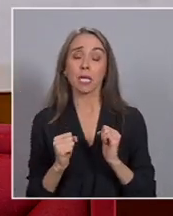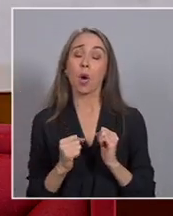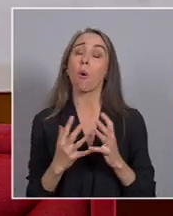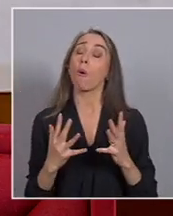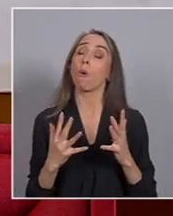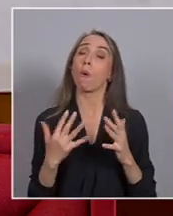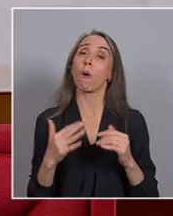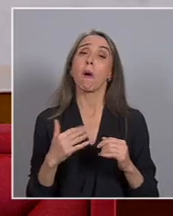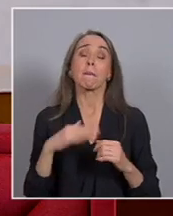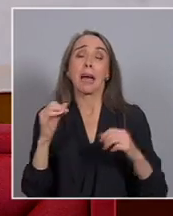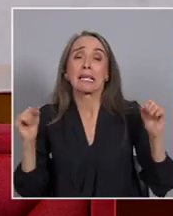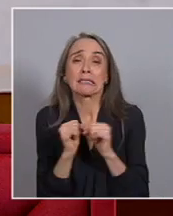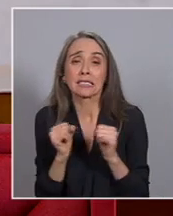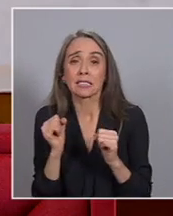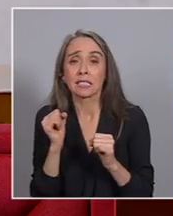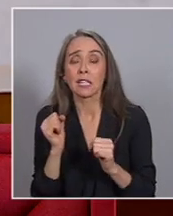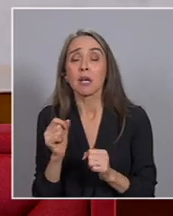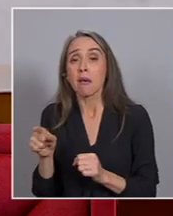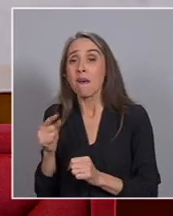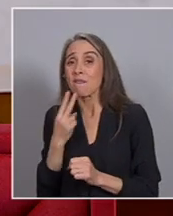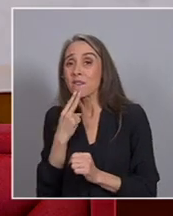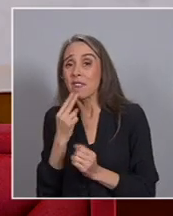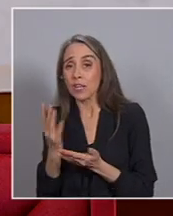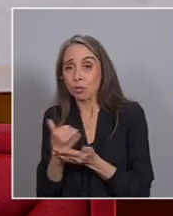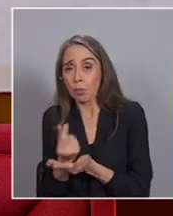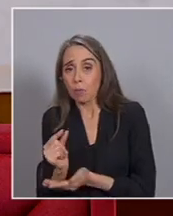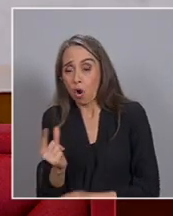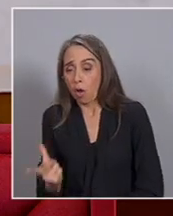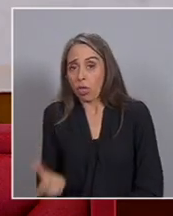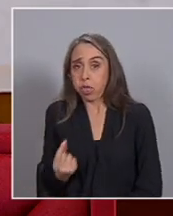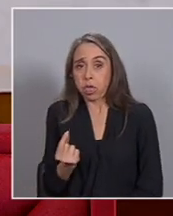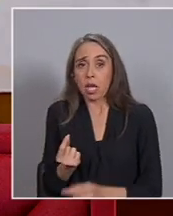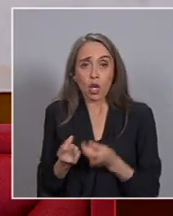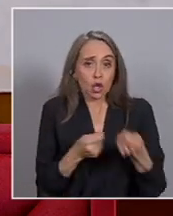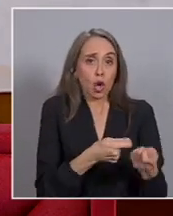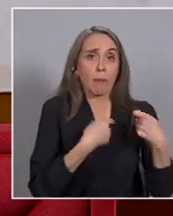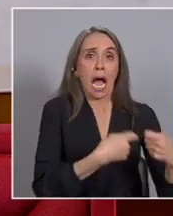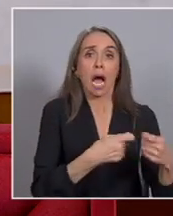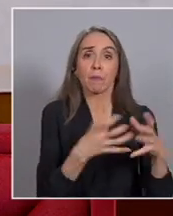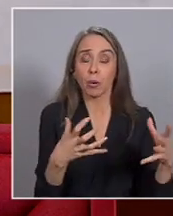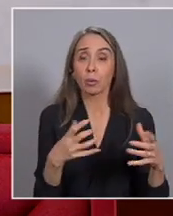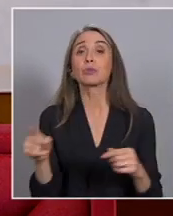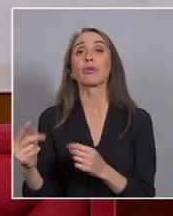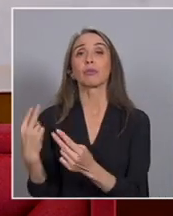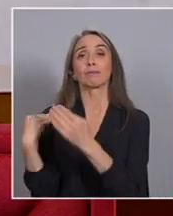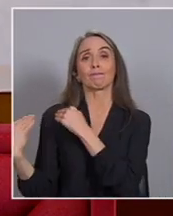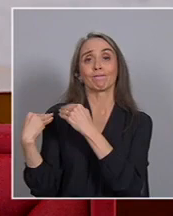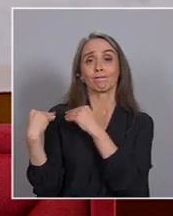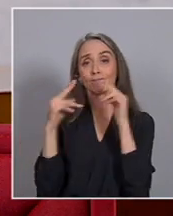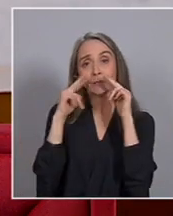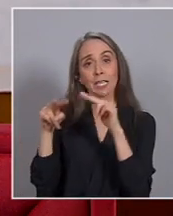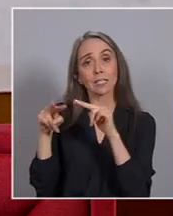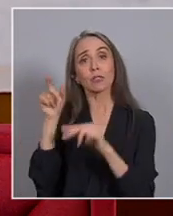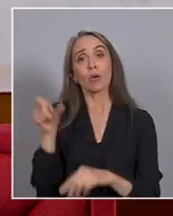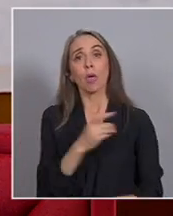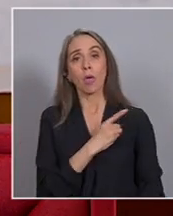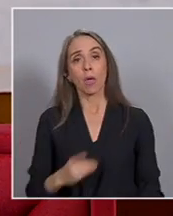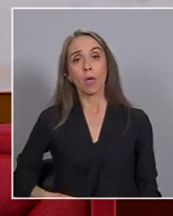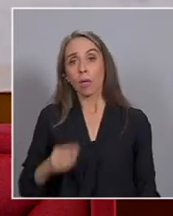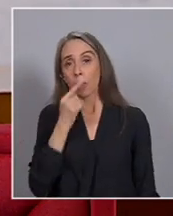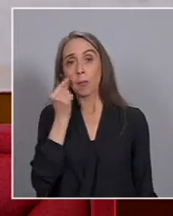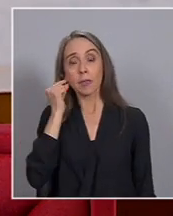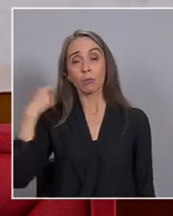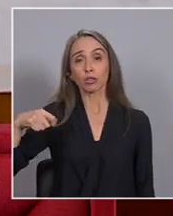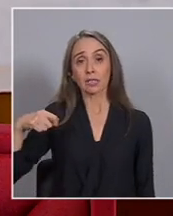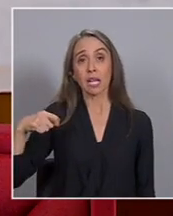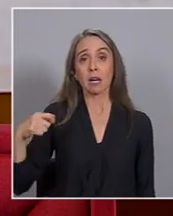fuerte a quienes más les cuesta llegar a fin de mes. Por eso hemos puesto especial atención a lo que nos han planteado los parlamentarios y